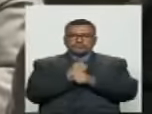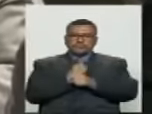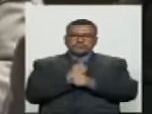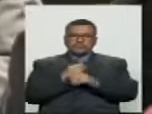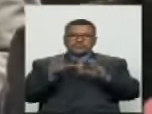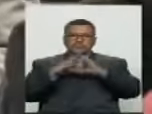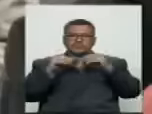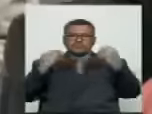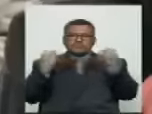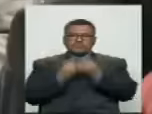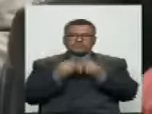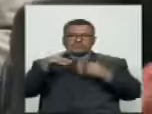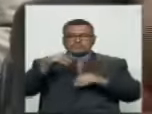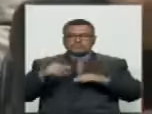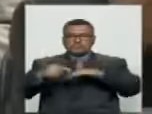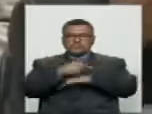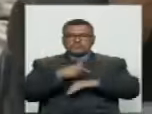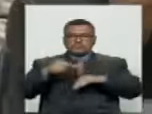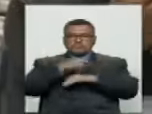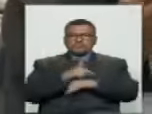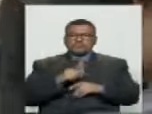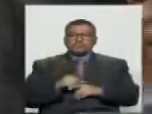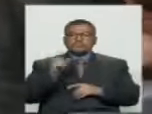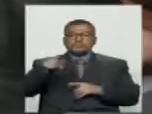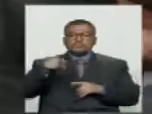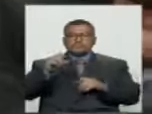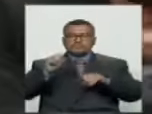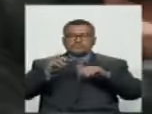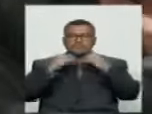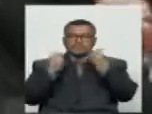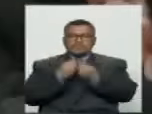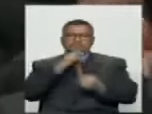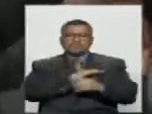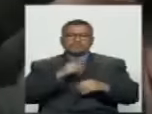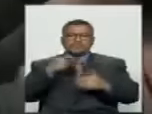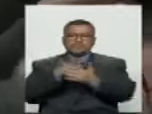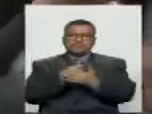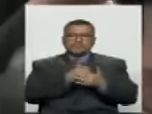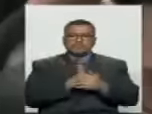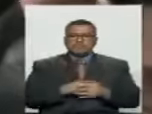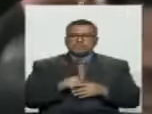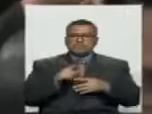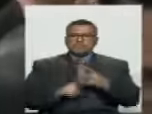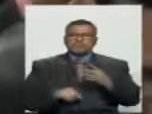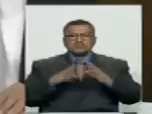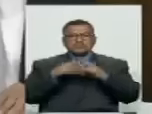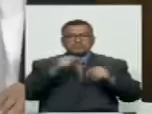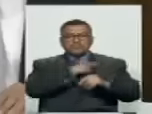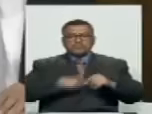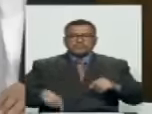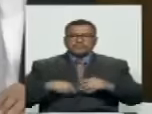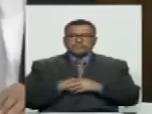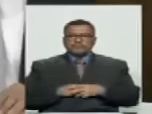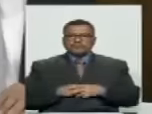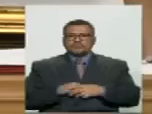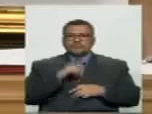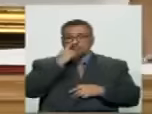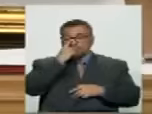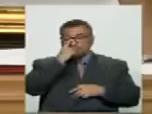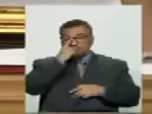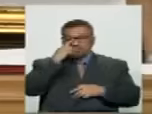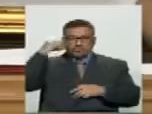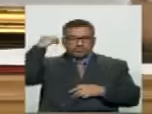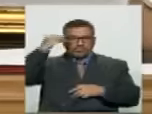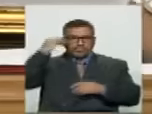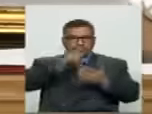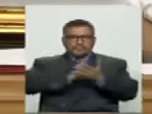las organizaciones no gubernamentales y organizaciones sociales sin fines de lucro. Es todo, ciudadano presidente. En